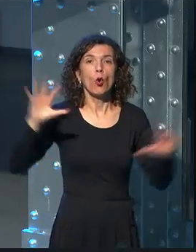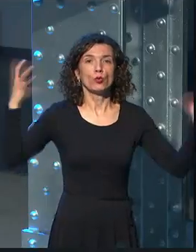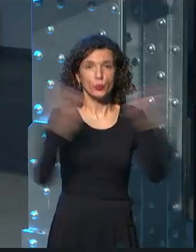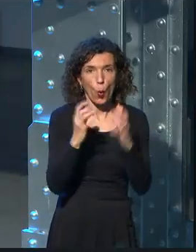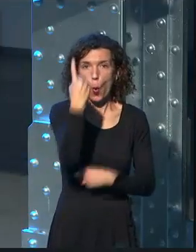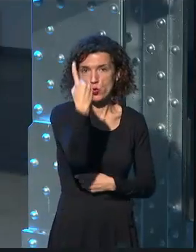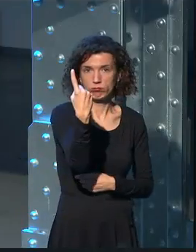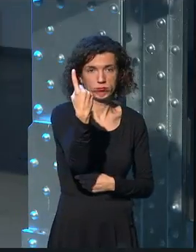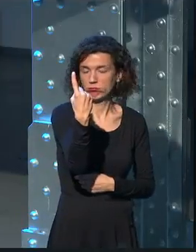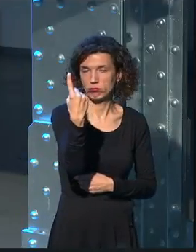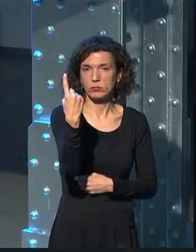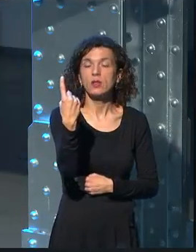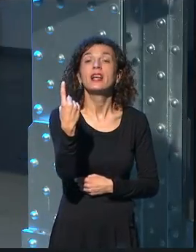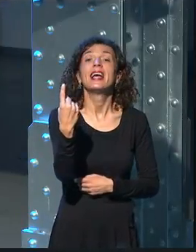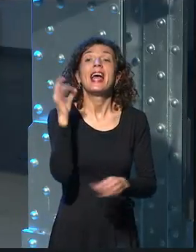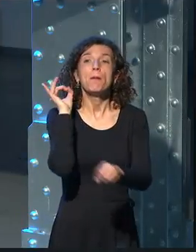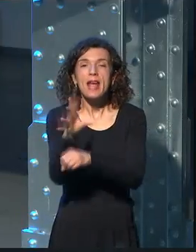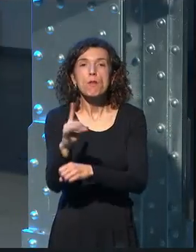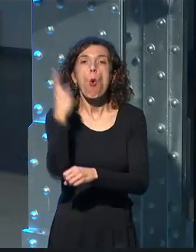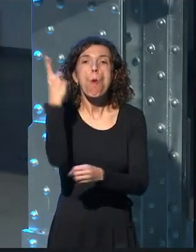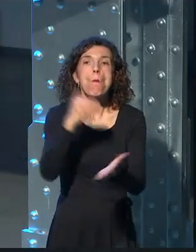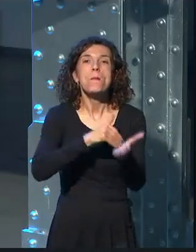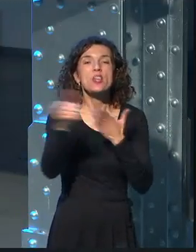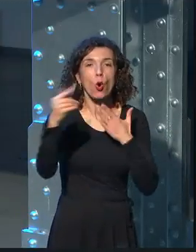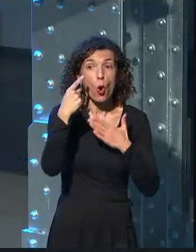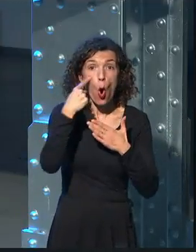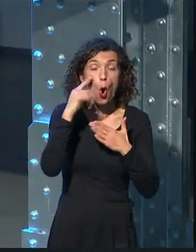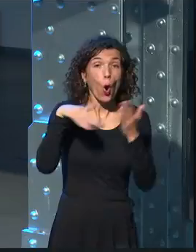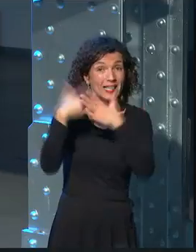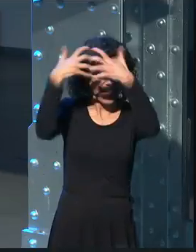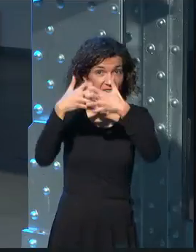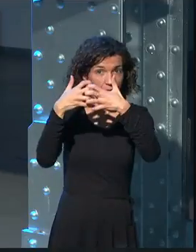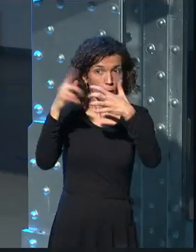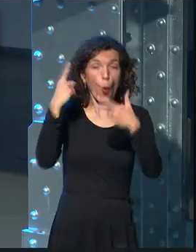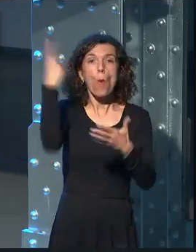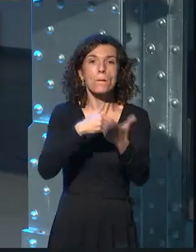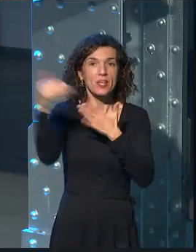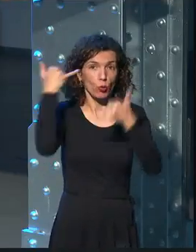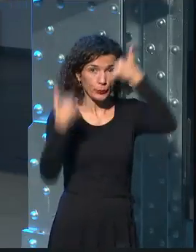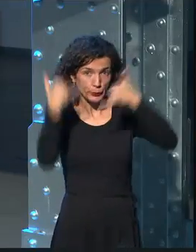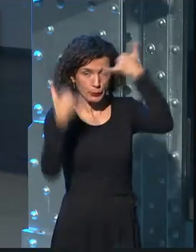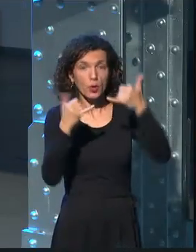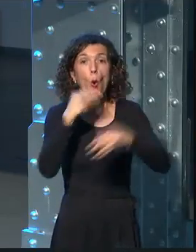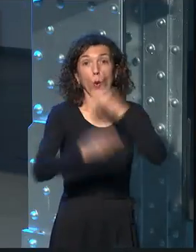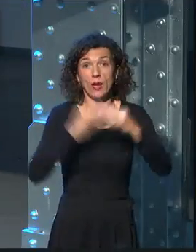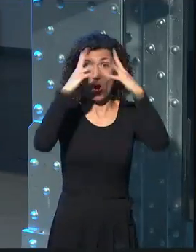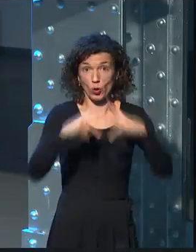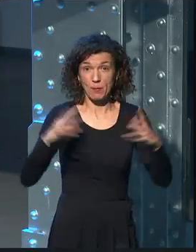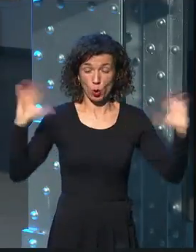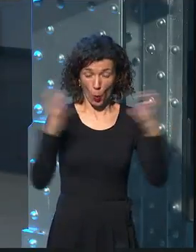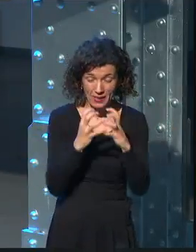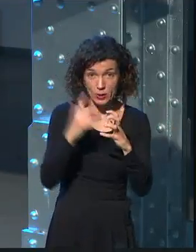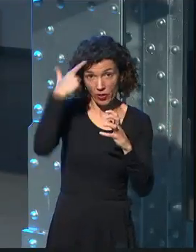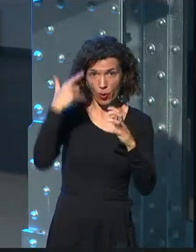megapíxel. Solo enviamos 1.000.000 de fibras, desde el ojo hasta el cerebro, utilizando algoritmos de compresión que después el cerebro